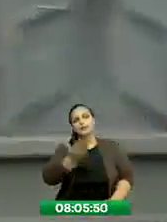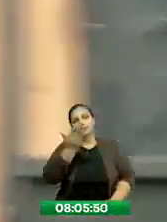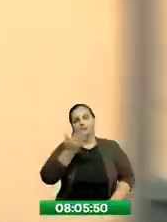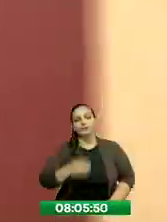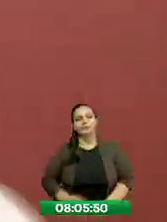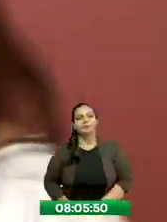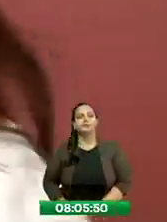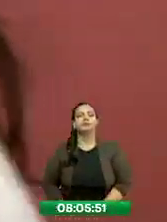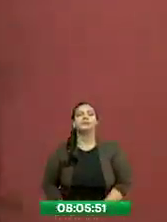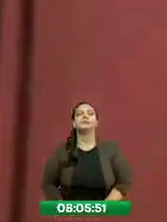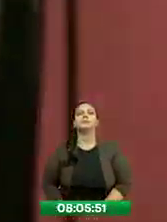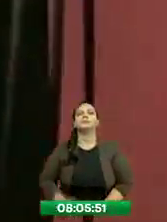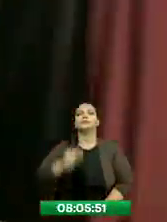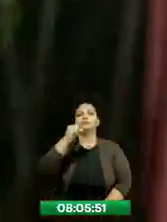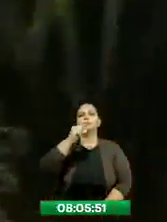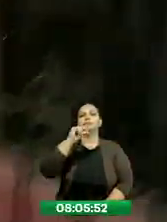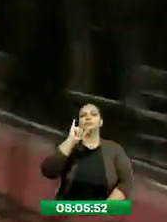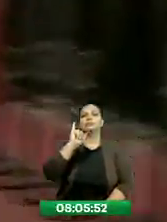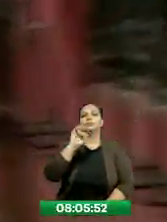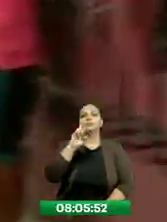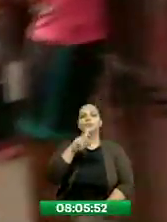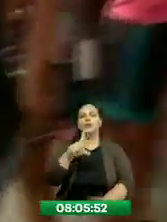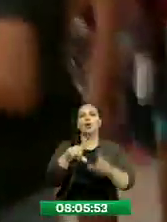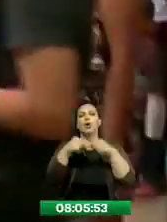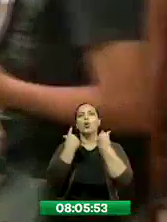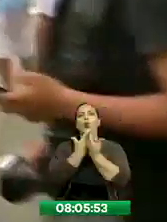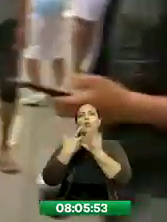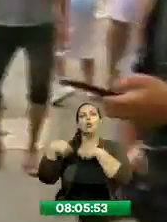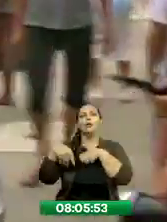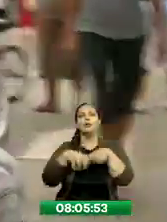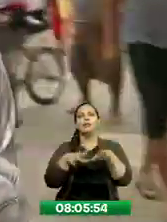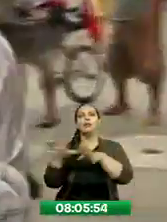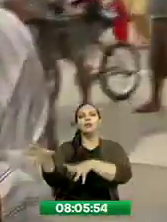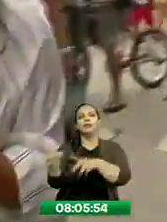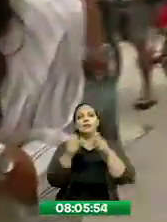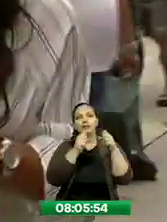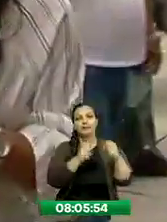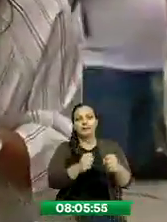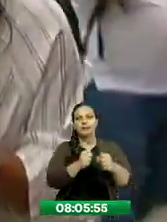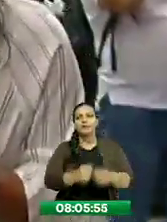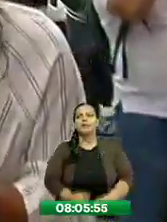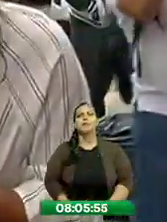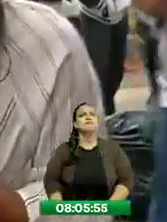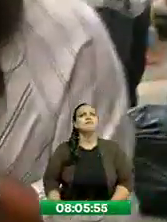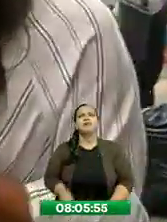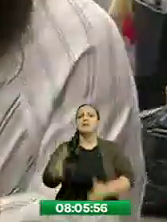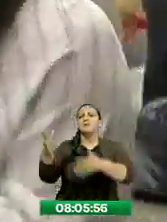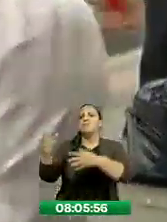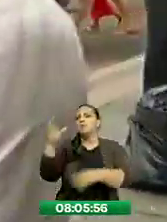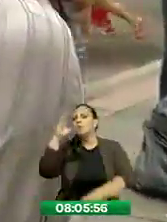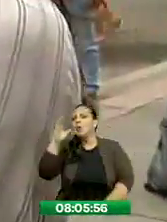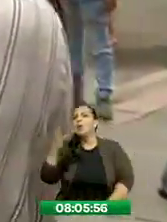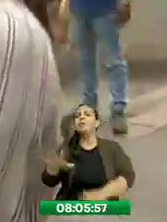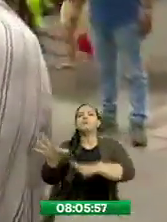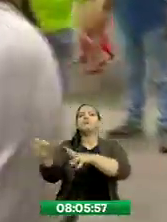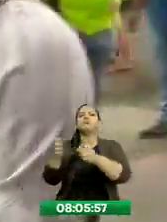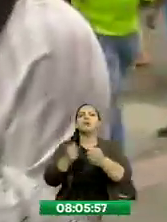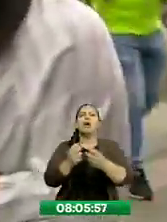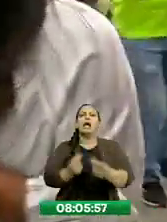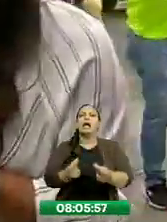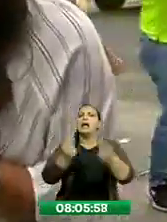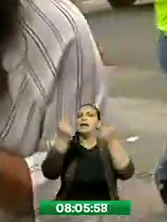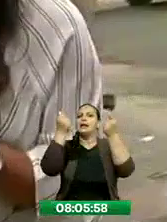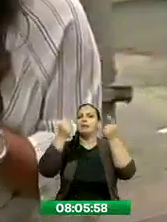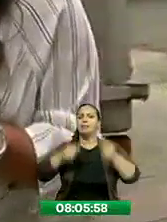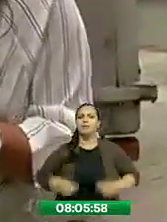grupo de intervención y rescate. Como hemos escuchado en vivo, fueron rápidas las labores de rescate del cuerpo. Lo que nos dicen los